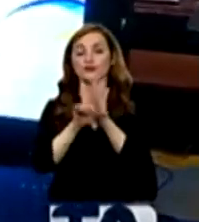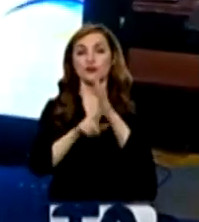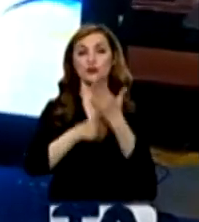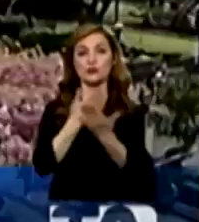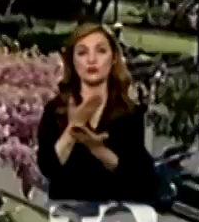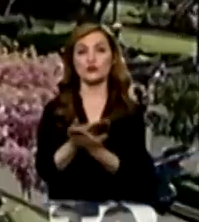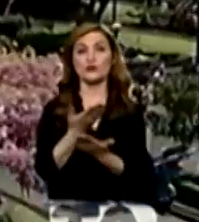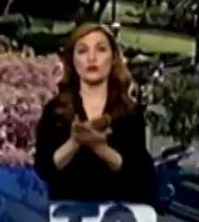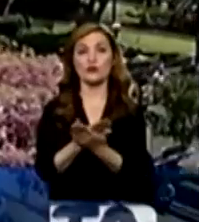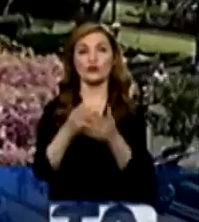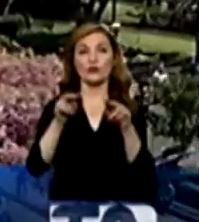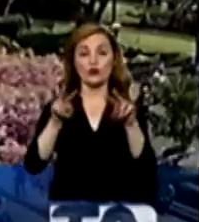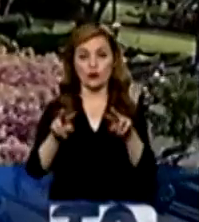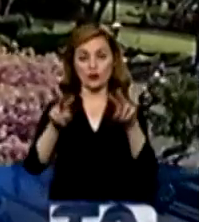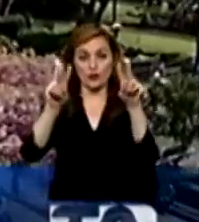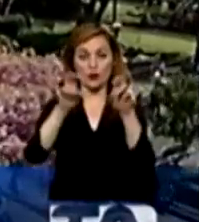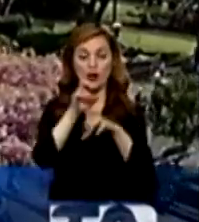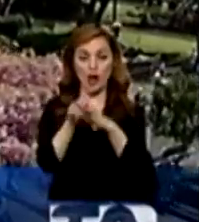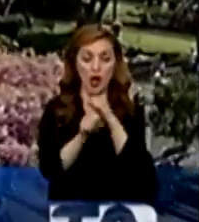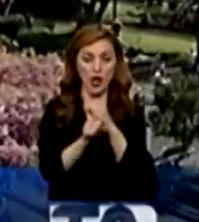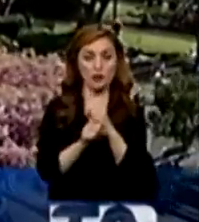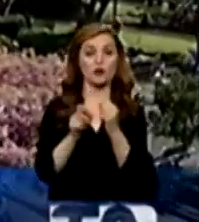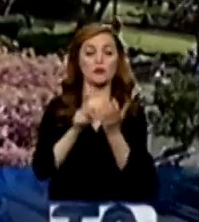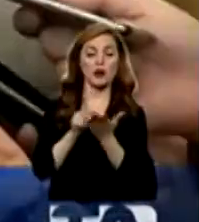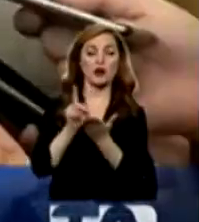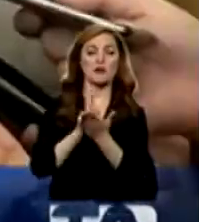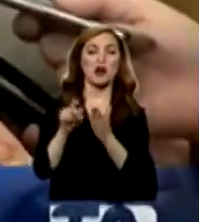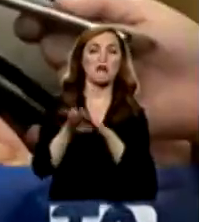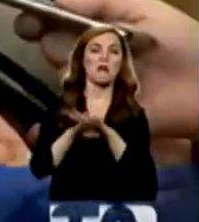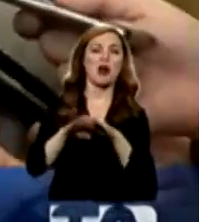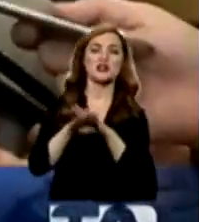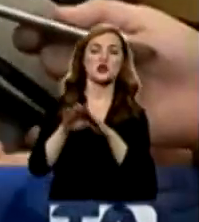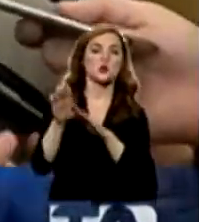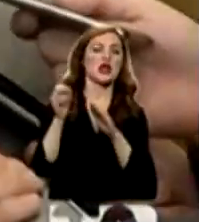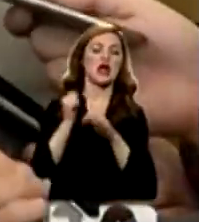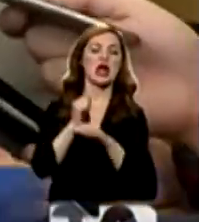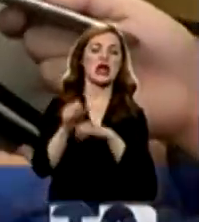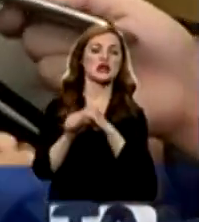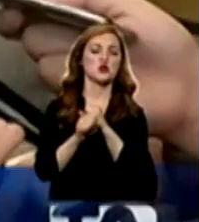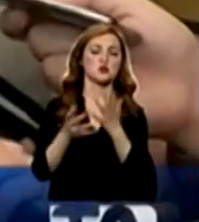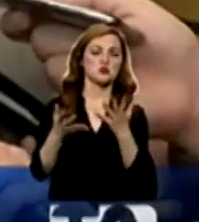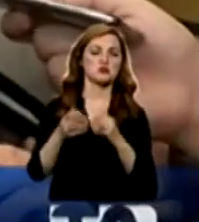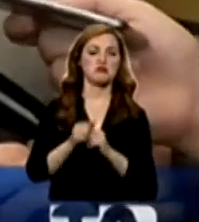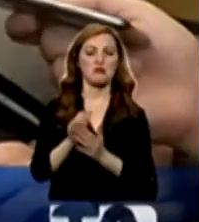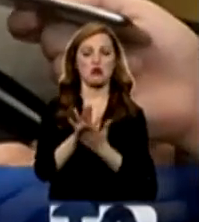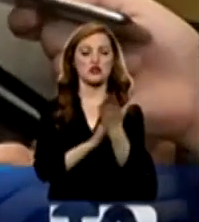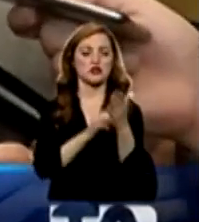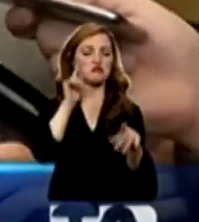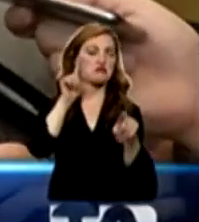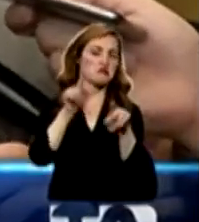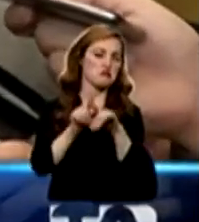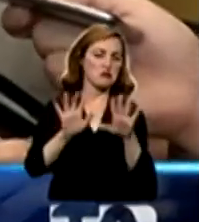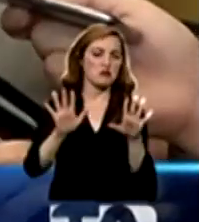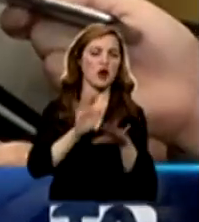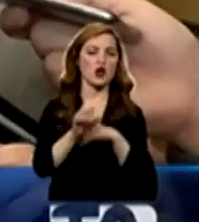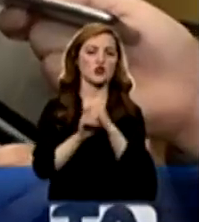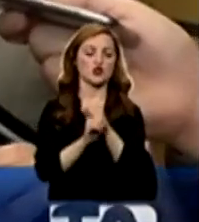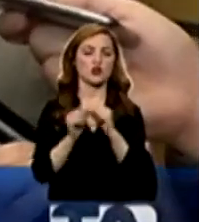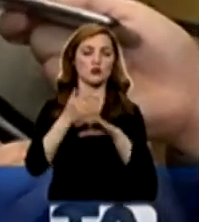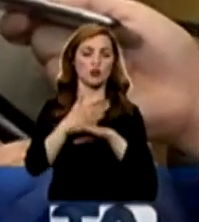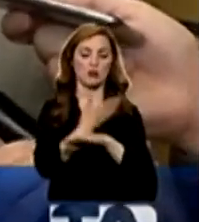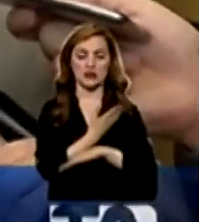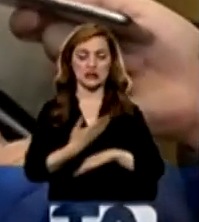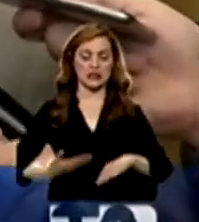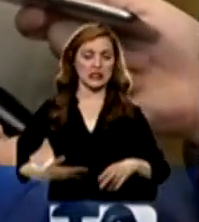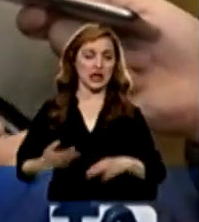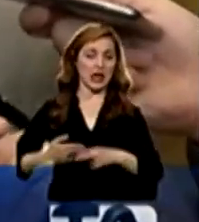cosas, que exista una edad mínima para recibir la pensión. Ellos deberían percibir, de acuerdo al proyecto, hasta 2 años después de haber